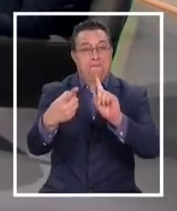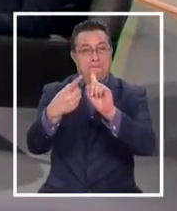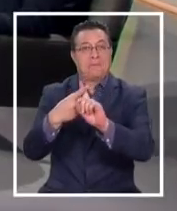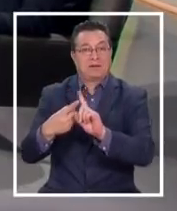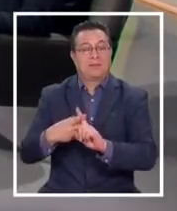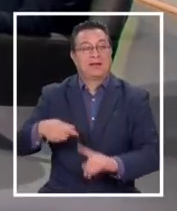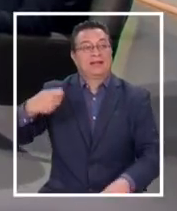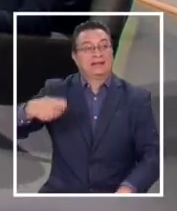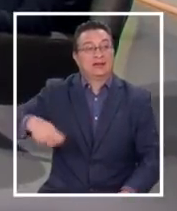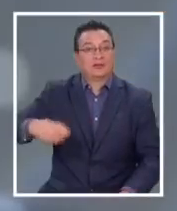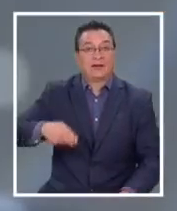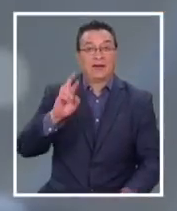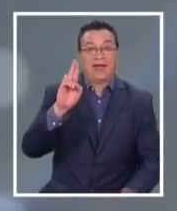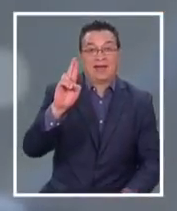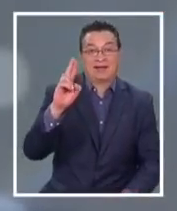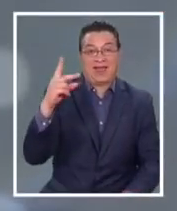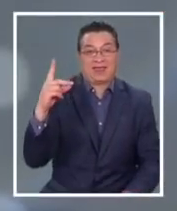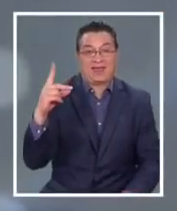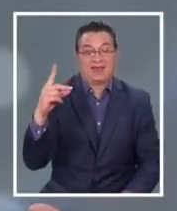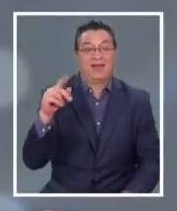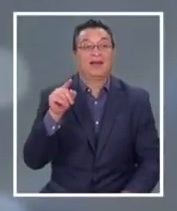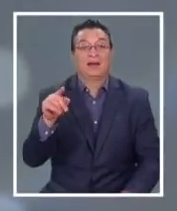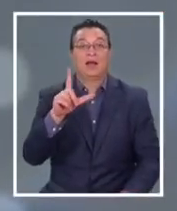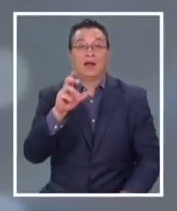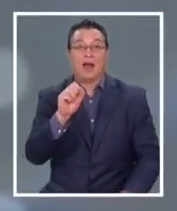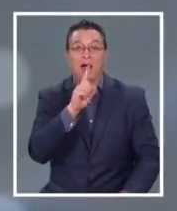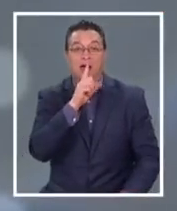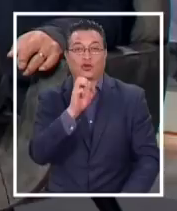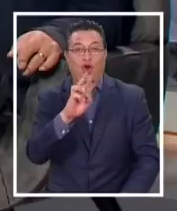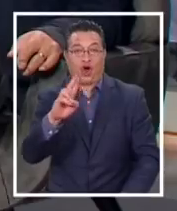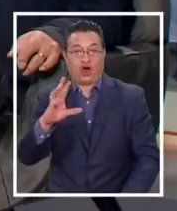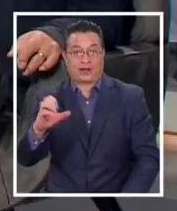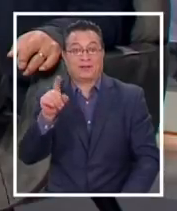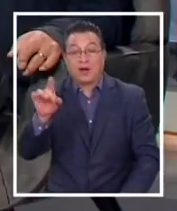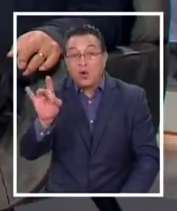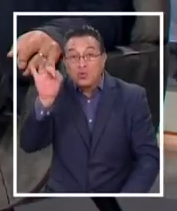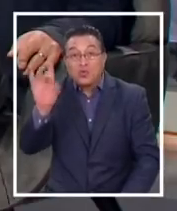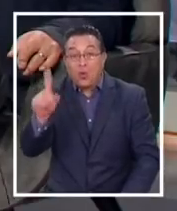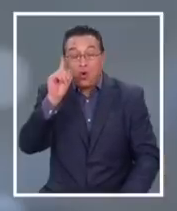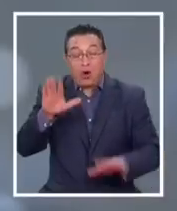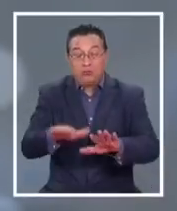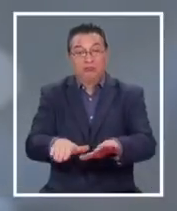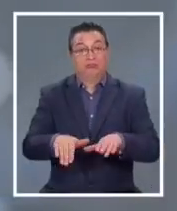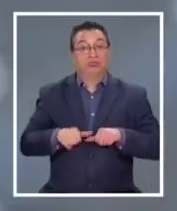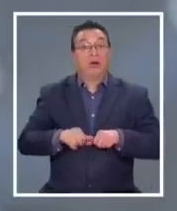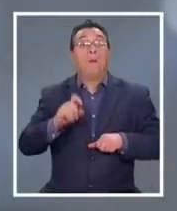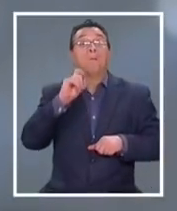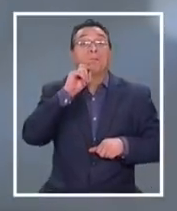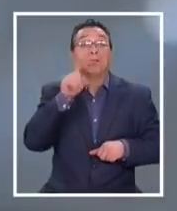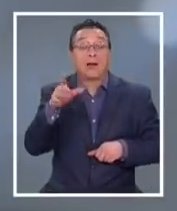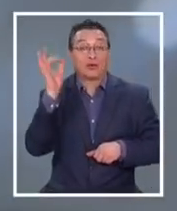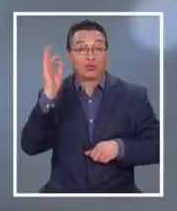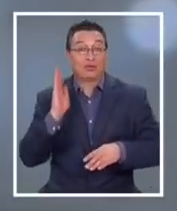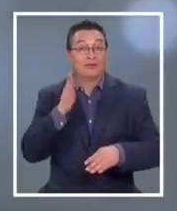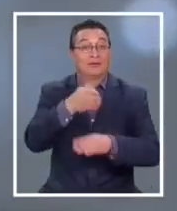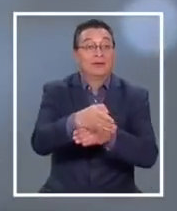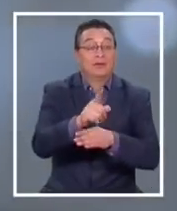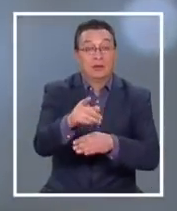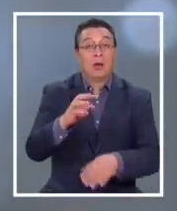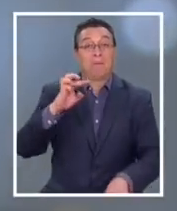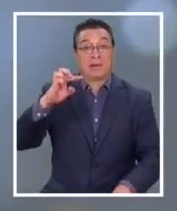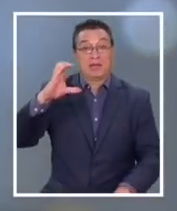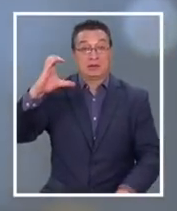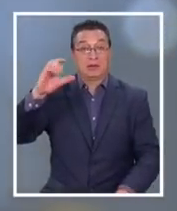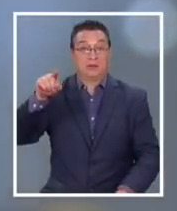el senador de Revolución Democrática, Juan Ignacio Latorre. Si los únicos que se excluyeron en la práctica del cónclave de ayer fue el